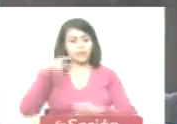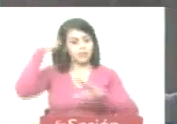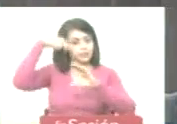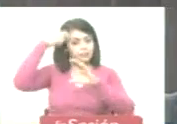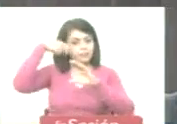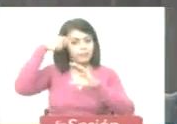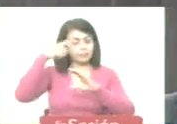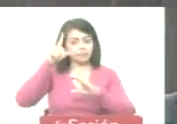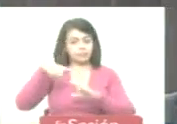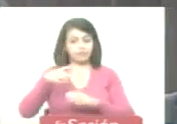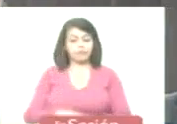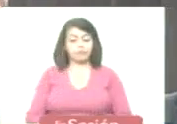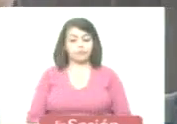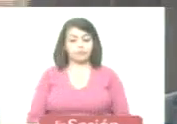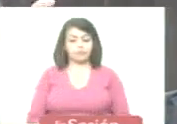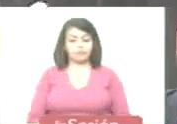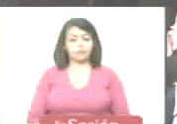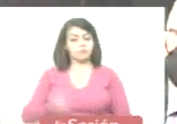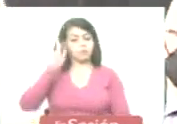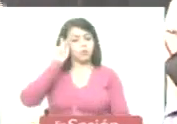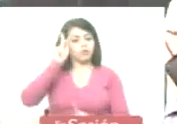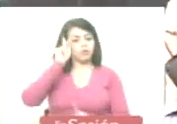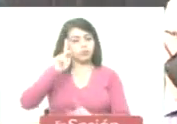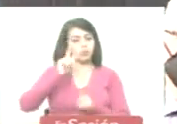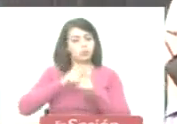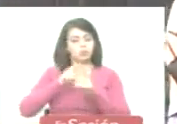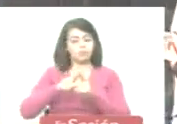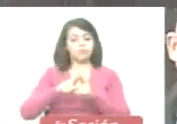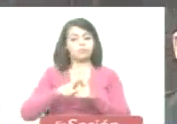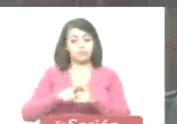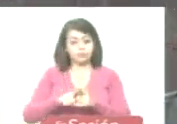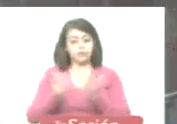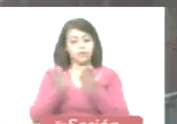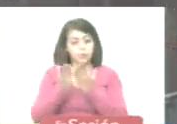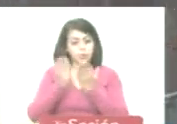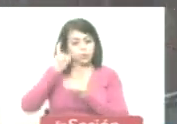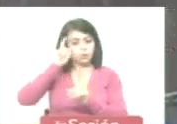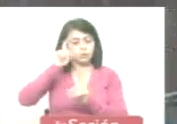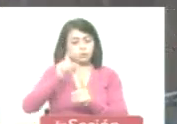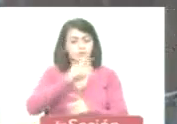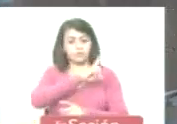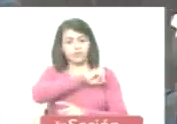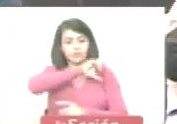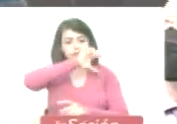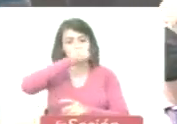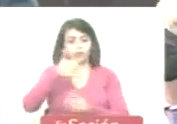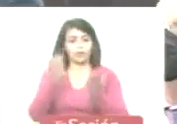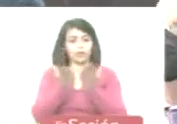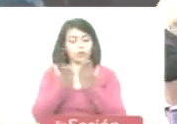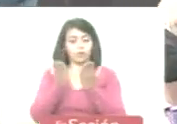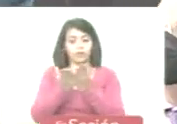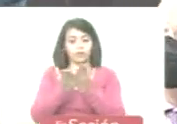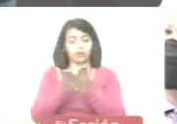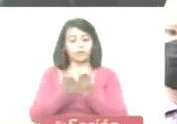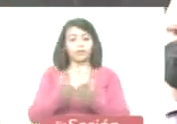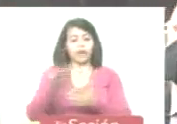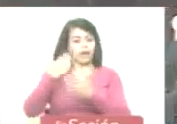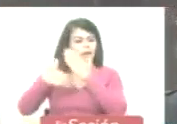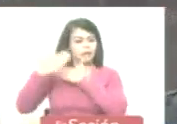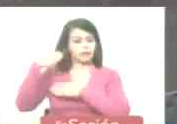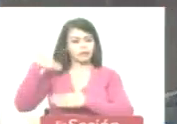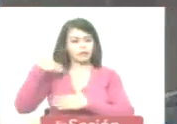cinematográfica, fue también educador y fue académico, ocupó varios cargos como director de colegio de ese